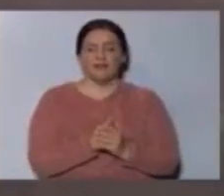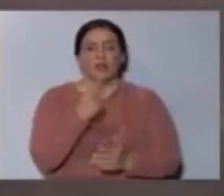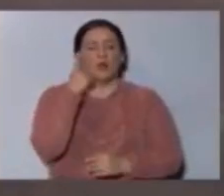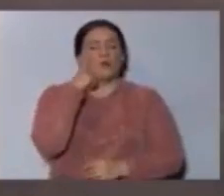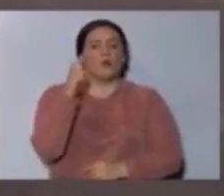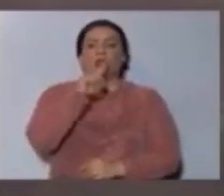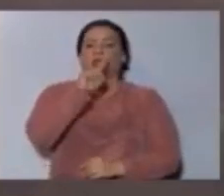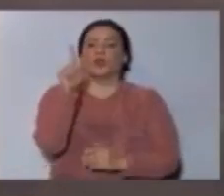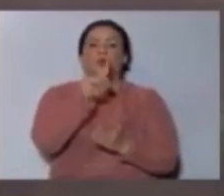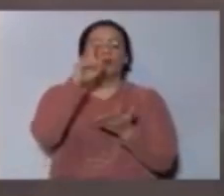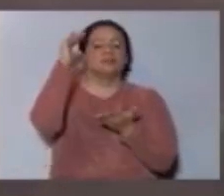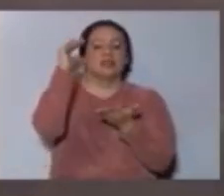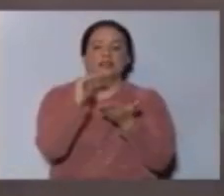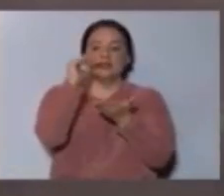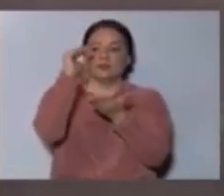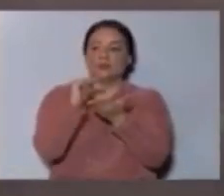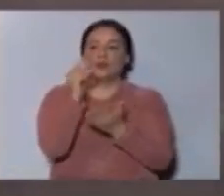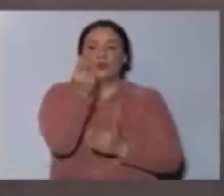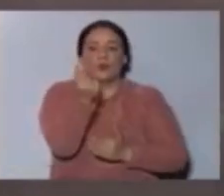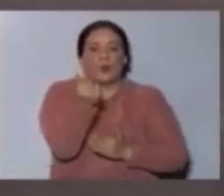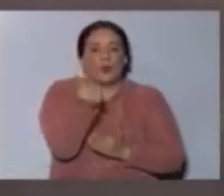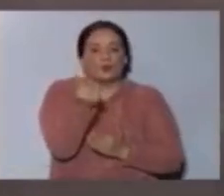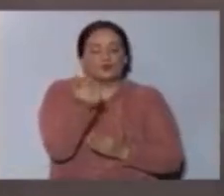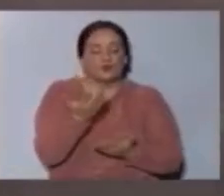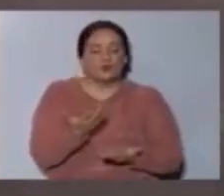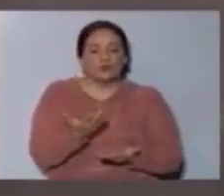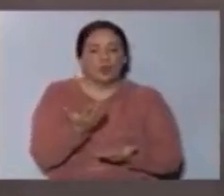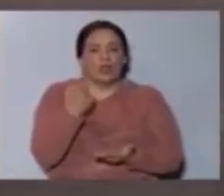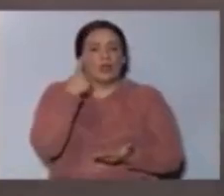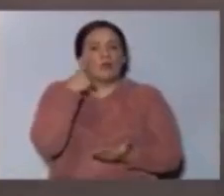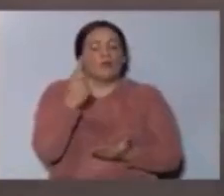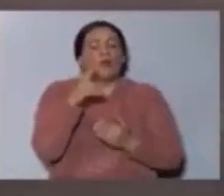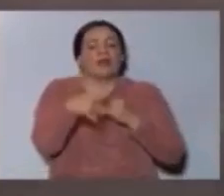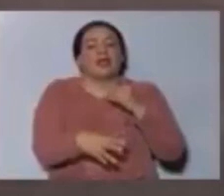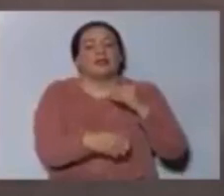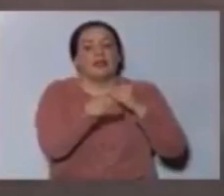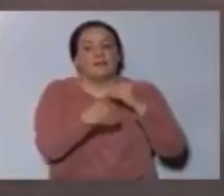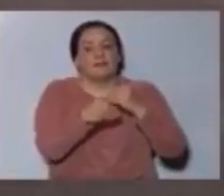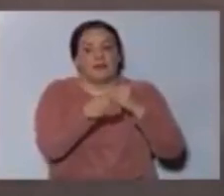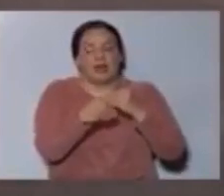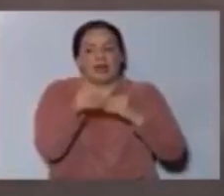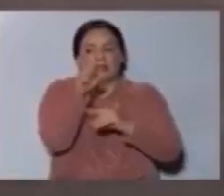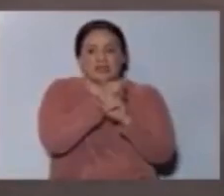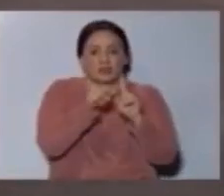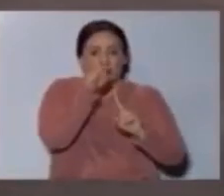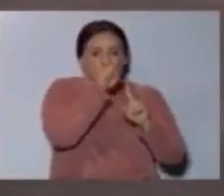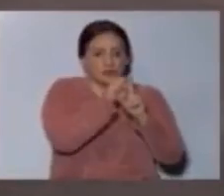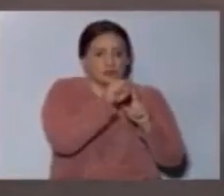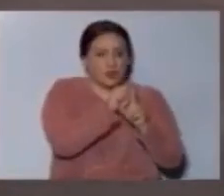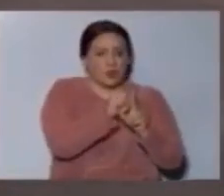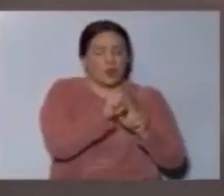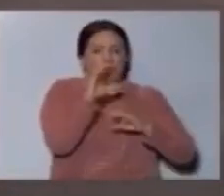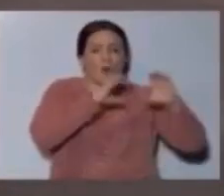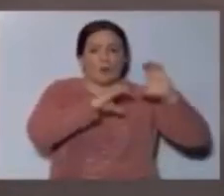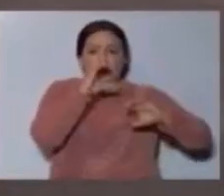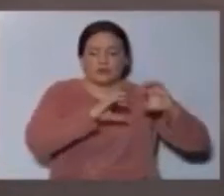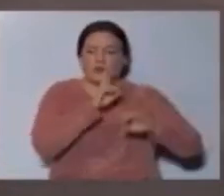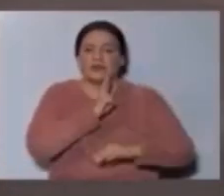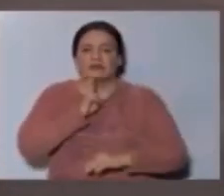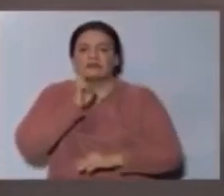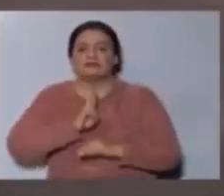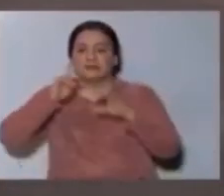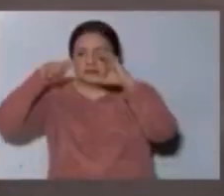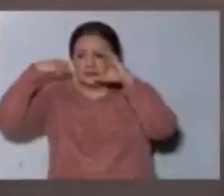se disminuyen los costos y porque además el apagón en los comercios, restaurantes, cines,